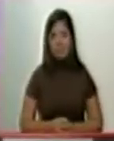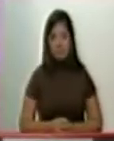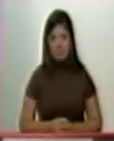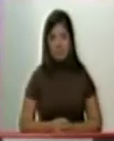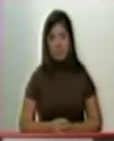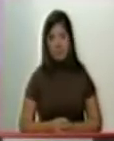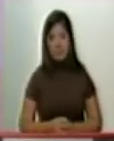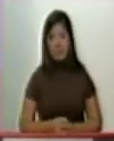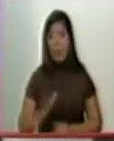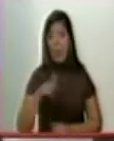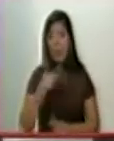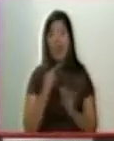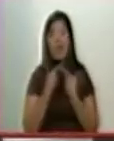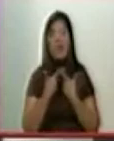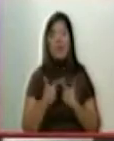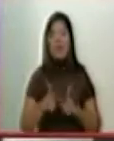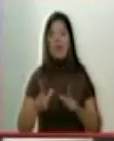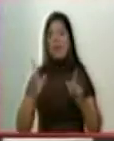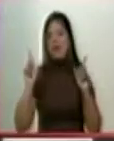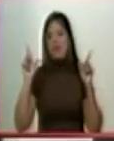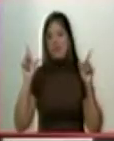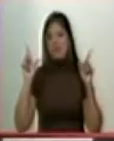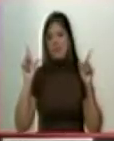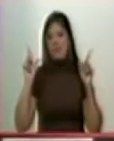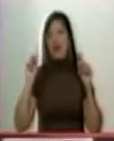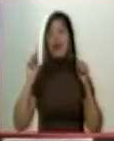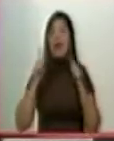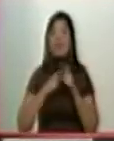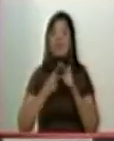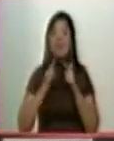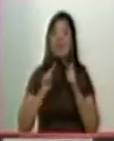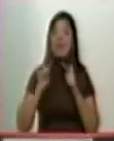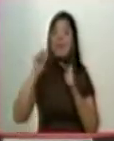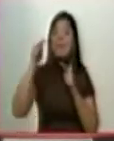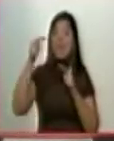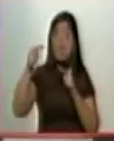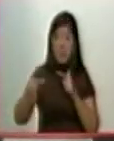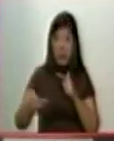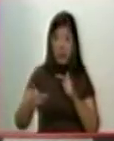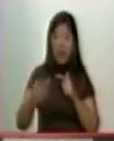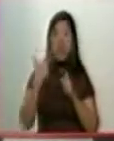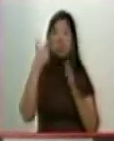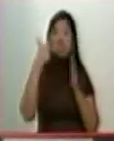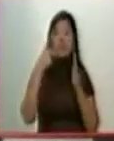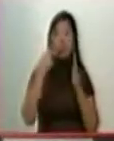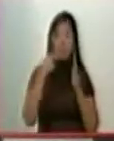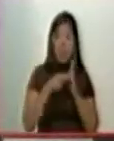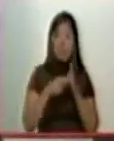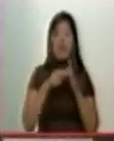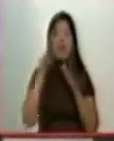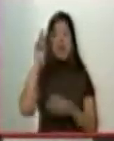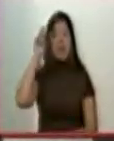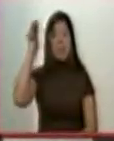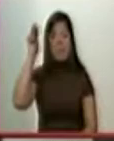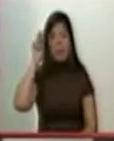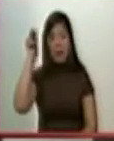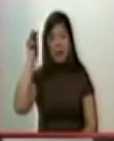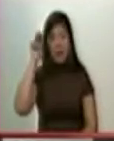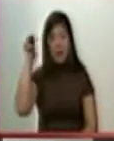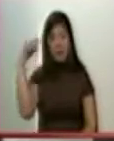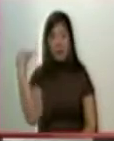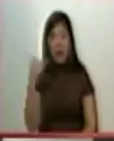para que se liberaran los códigos. Y luego ese contingente de 2.000 maestros que